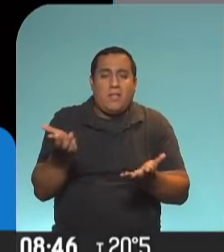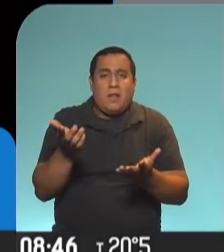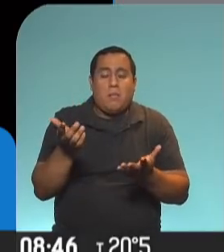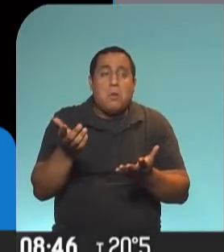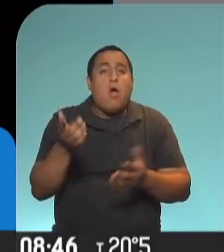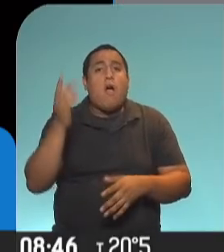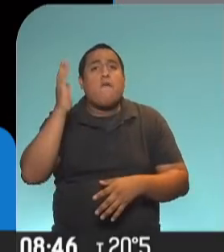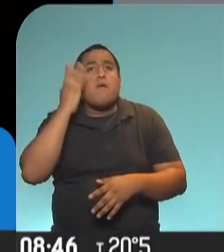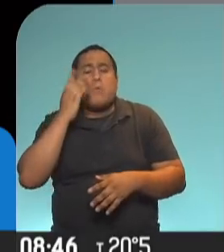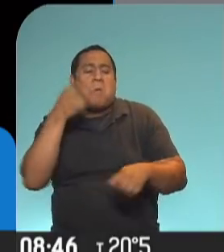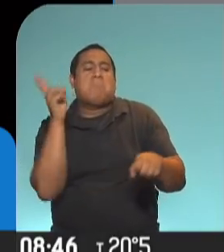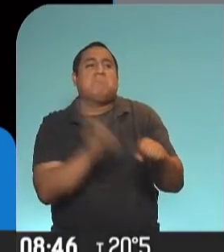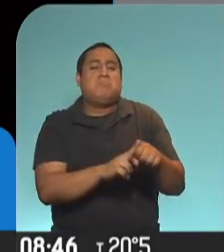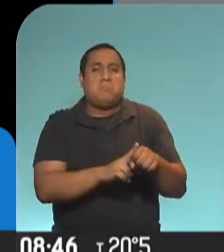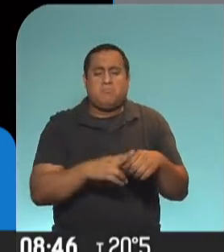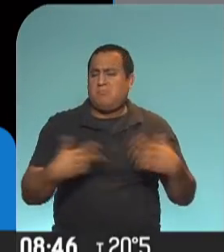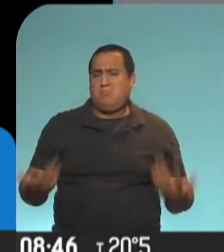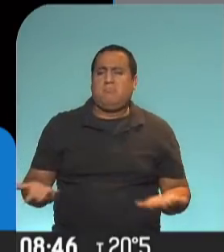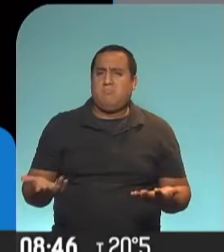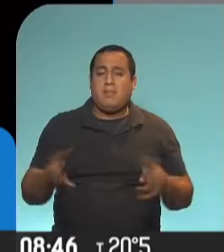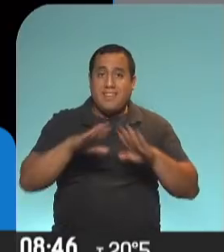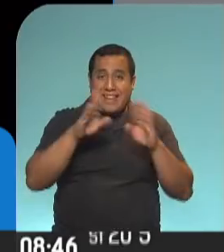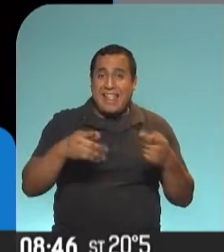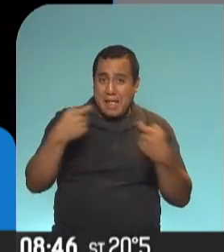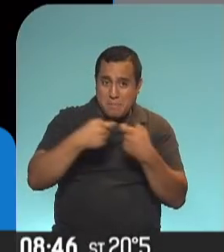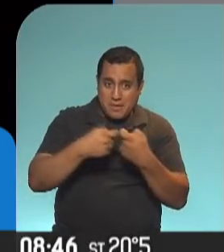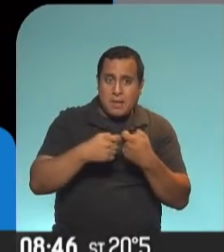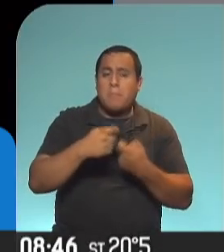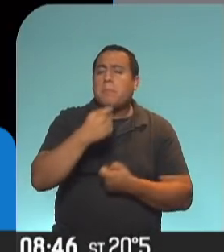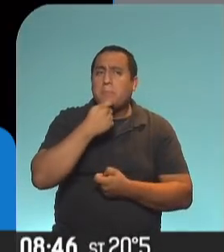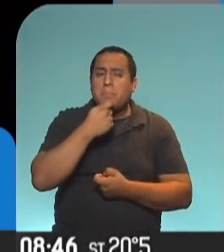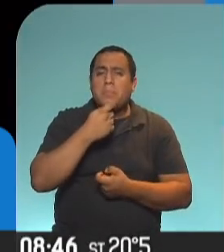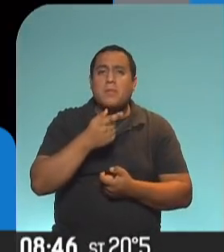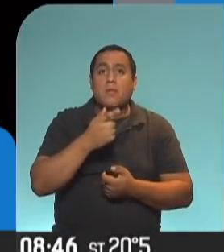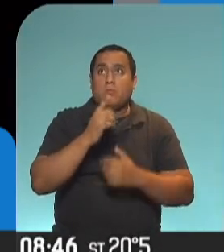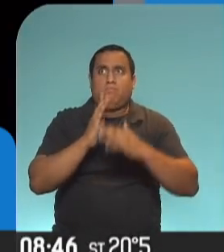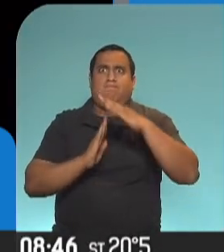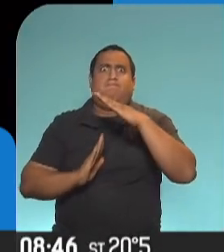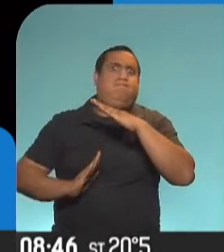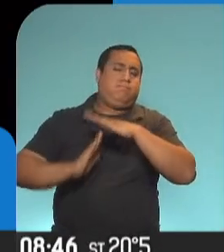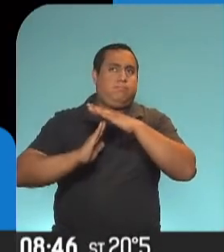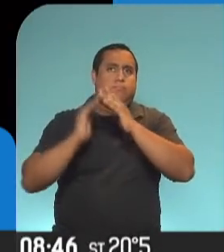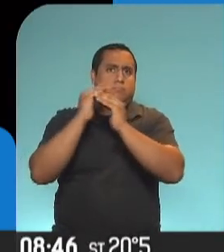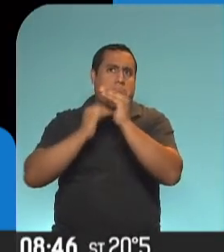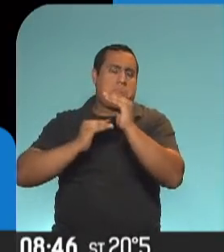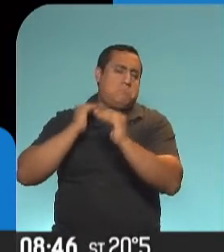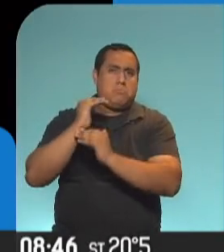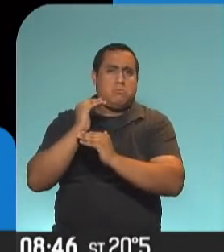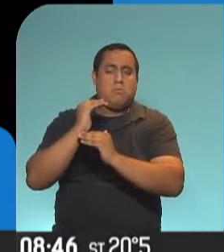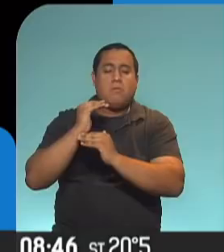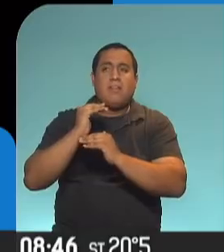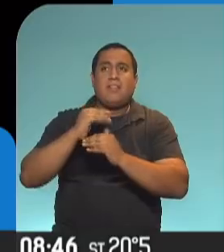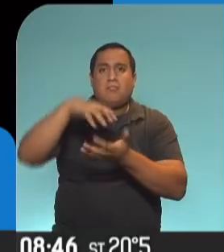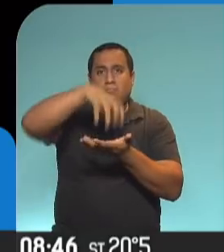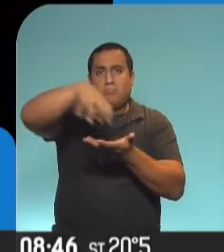es el mecanismo de apelación? Obviamente estas empresas, como son muy soberanas hasta ahora a la hora de